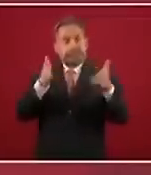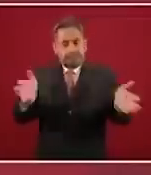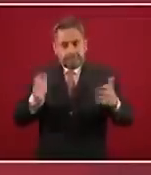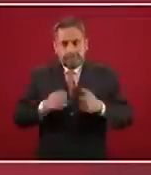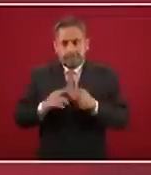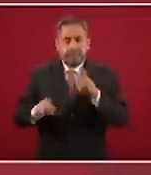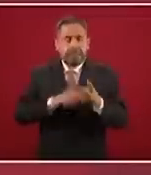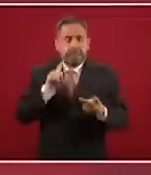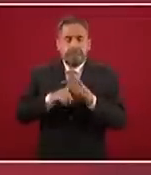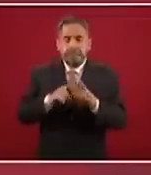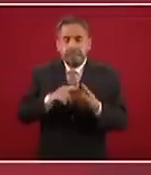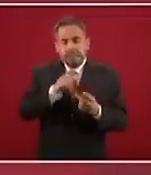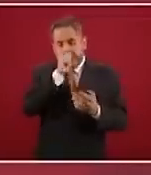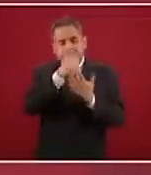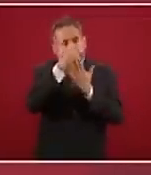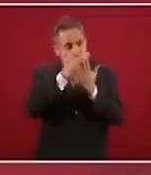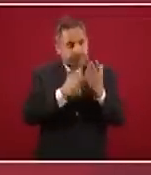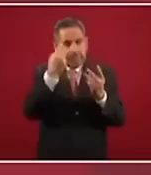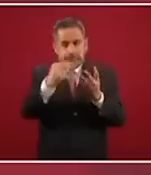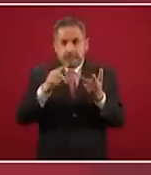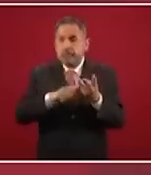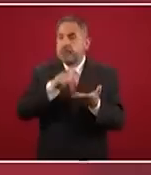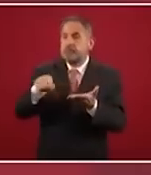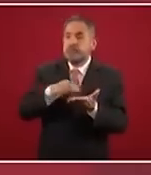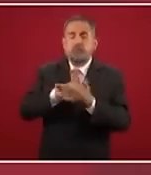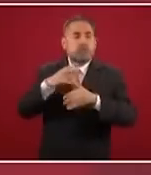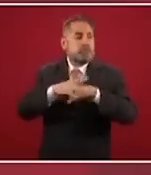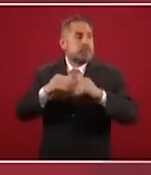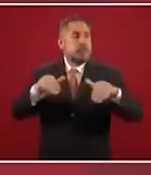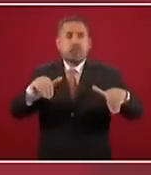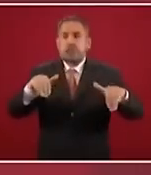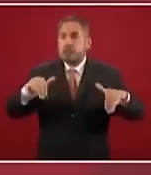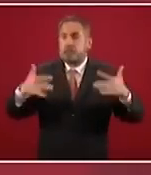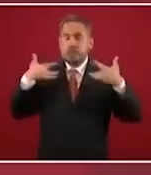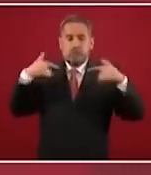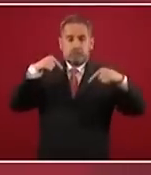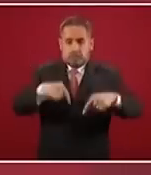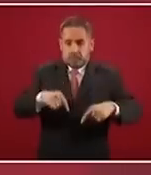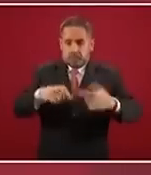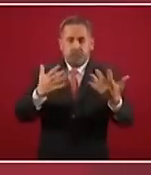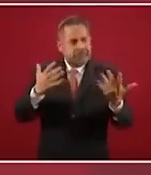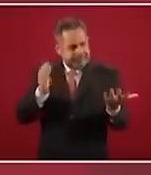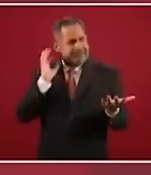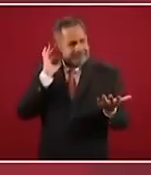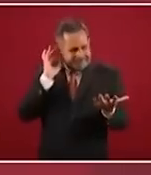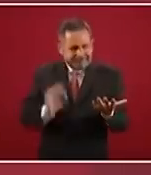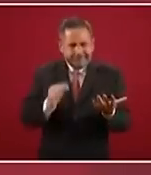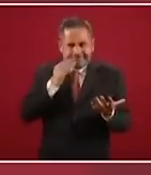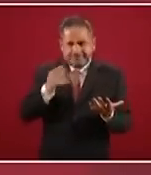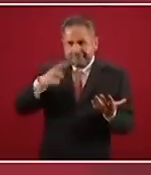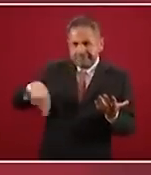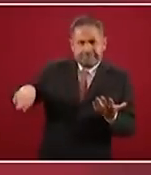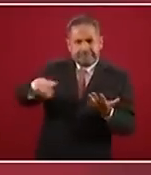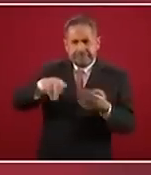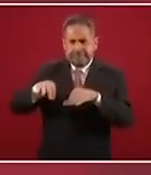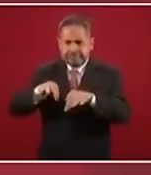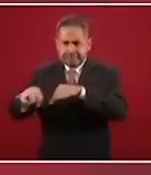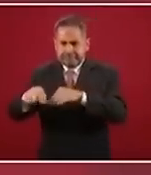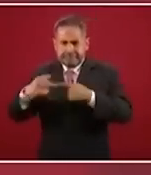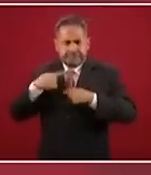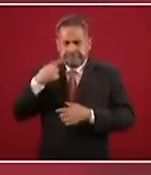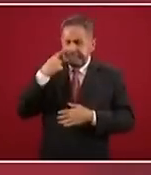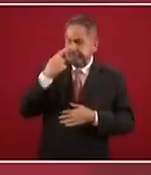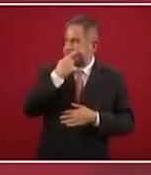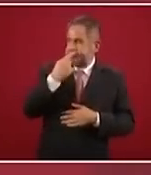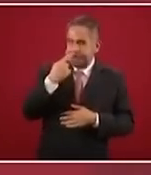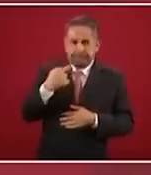tener padrón confiable, lugar neutral y realmente garantizar que sean los trabajadores y las trabajadoras los que